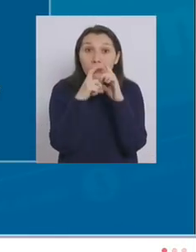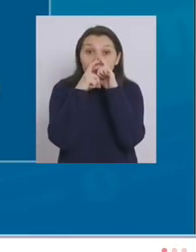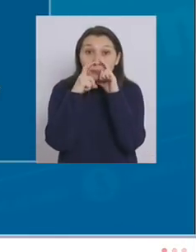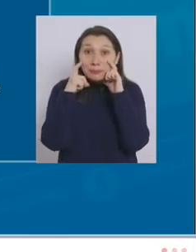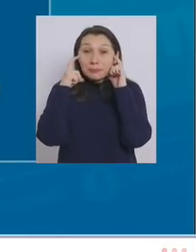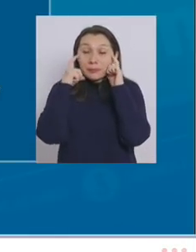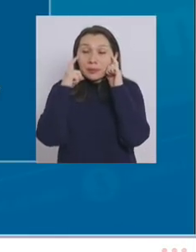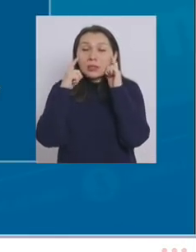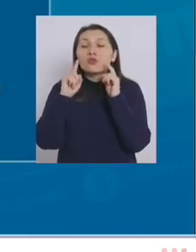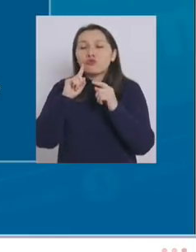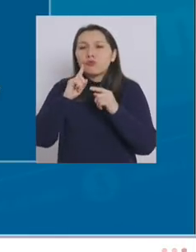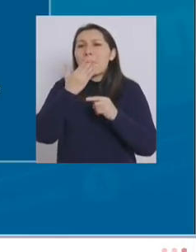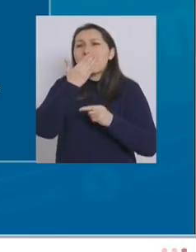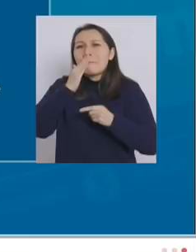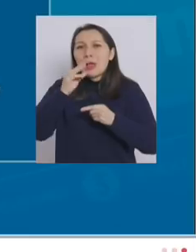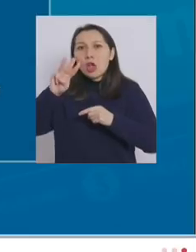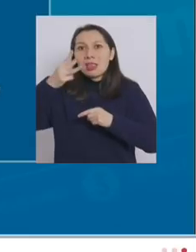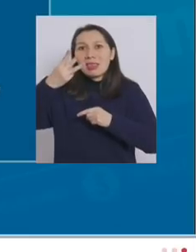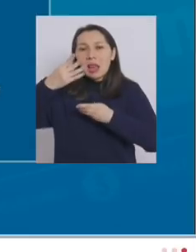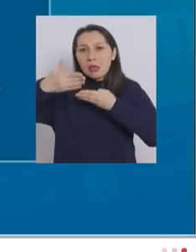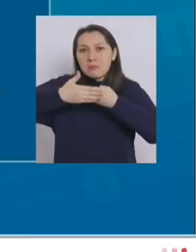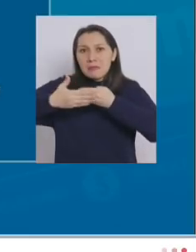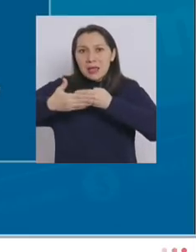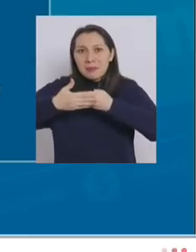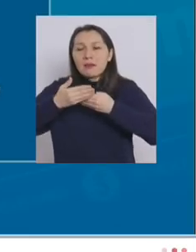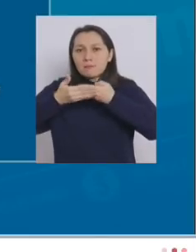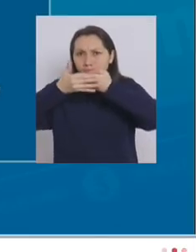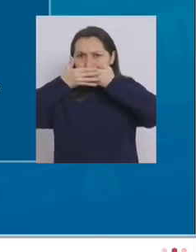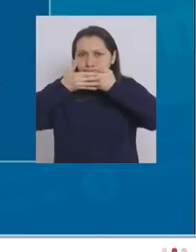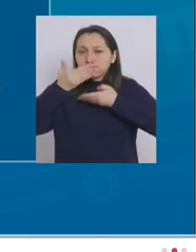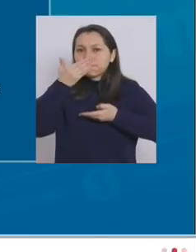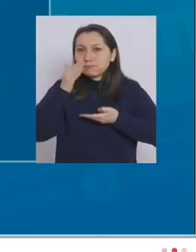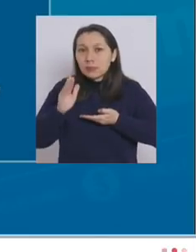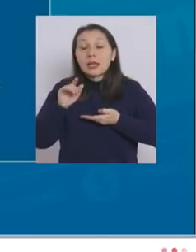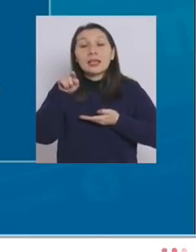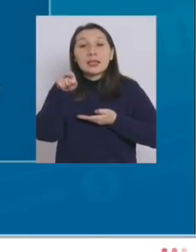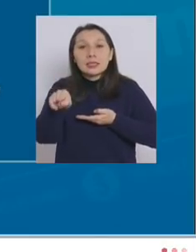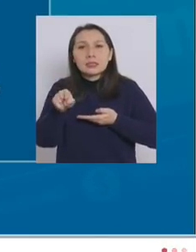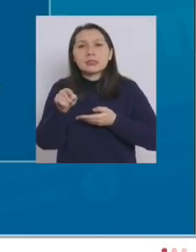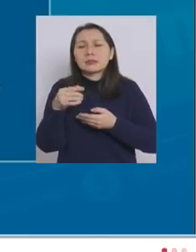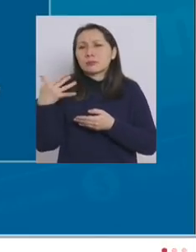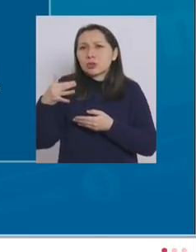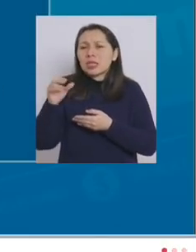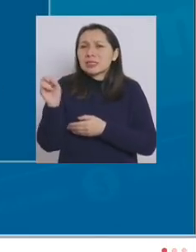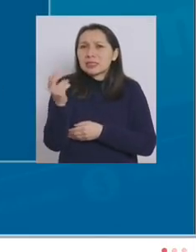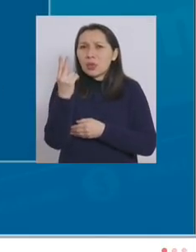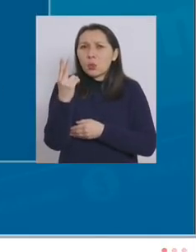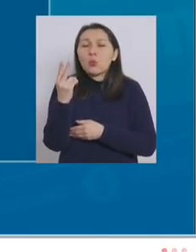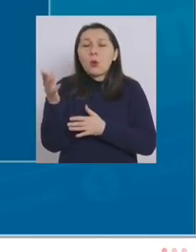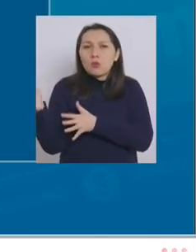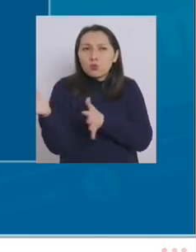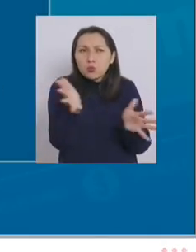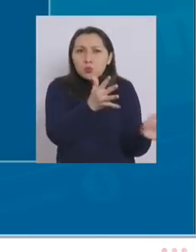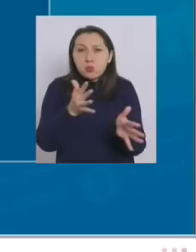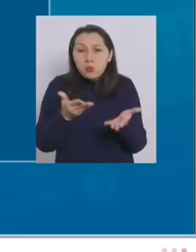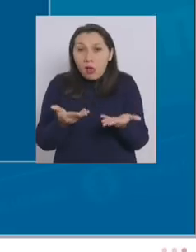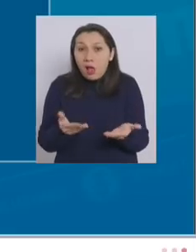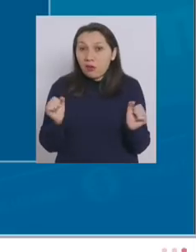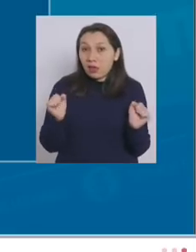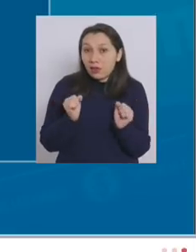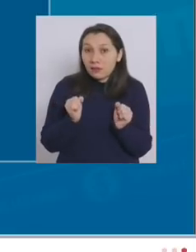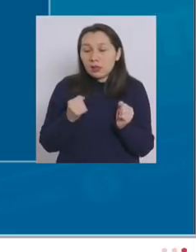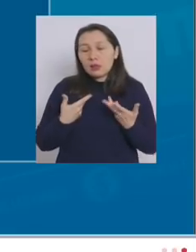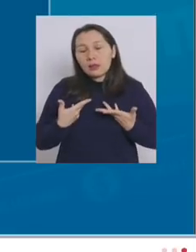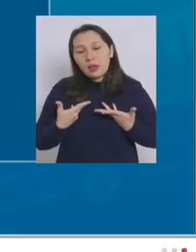sabemos que tienen una mejor protección. El segundo pilar esencial es la ventilación. Estamos en invierno,